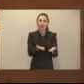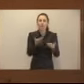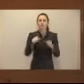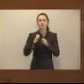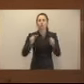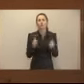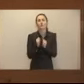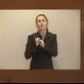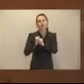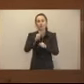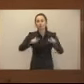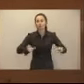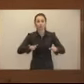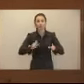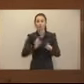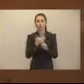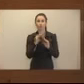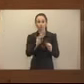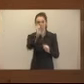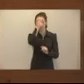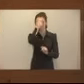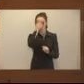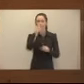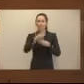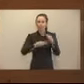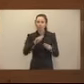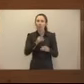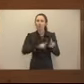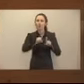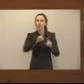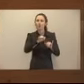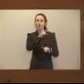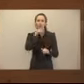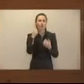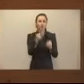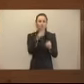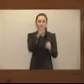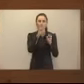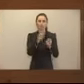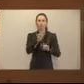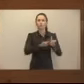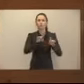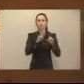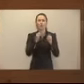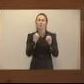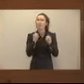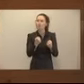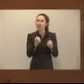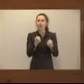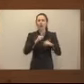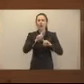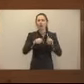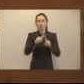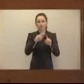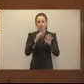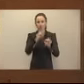que ten os afectados por estes males. É un feito doroso que, cando a adversidade bate máis forte, os mesmos